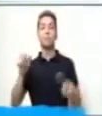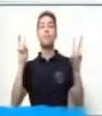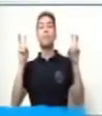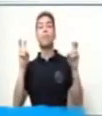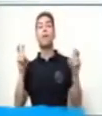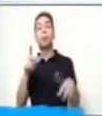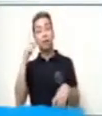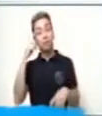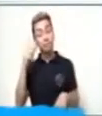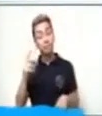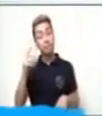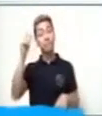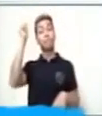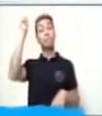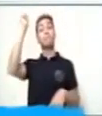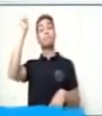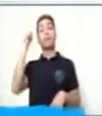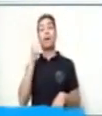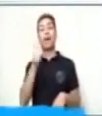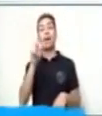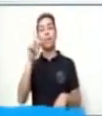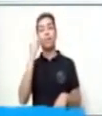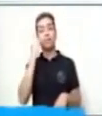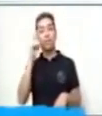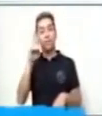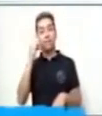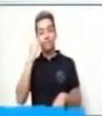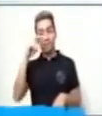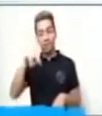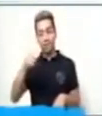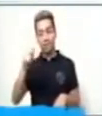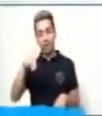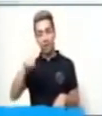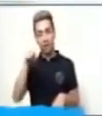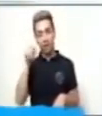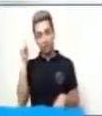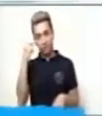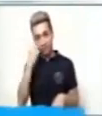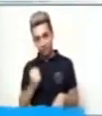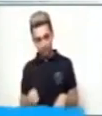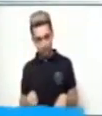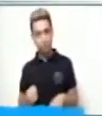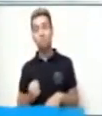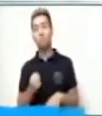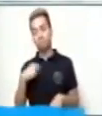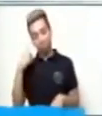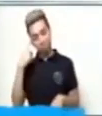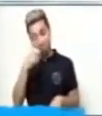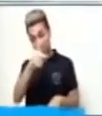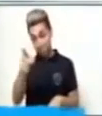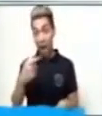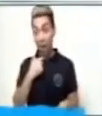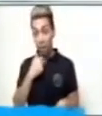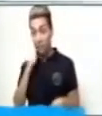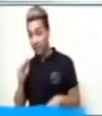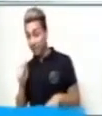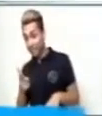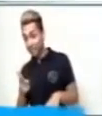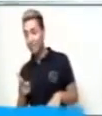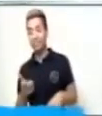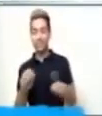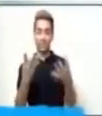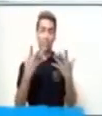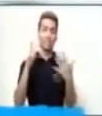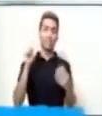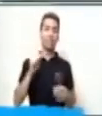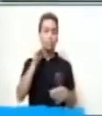adivinanzas. ¿Te gustan las adivinanzas? Me imagino que sí. Pero, ¿sabes el significado de la